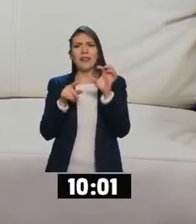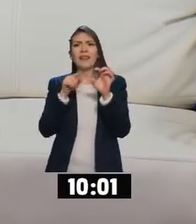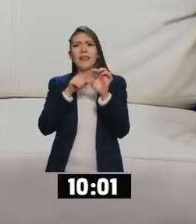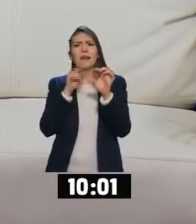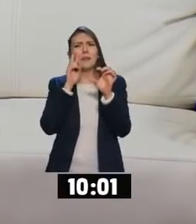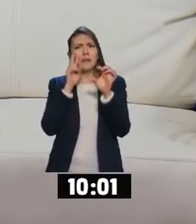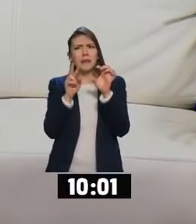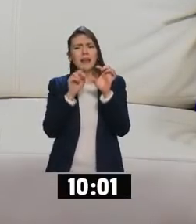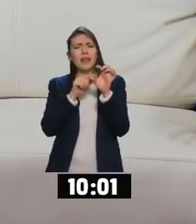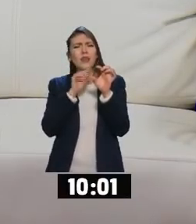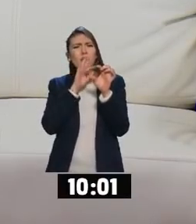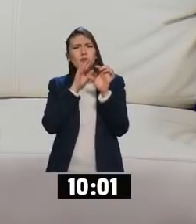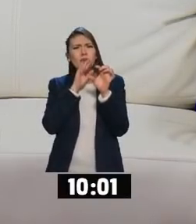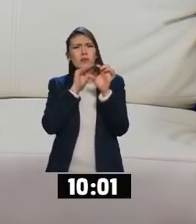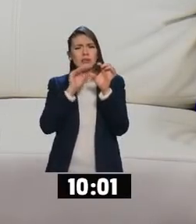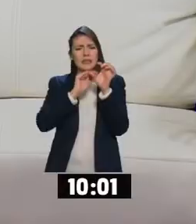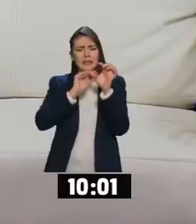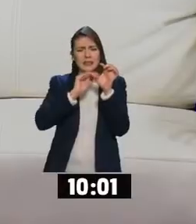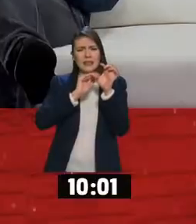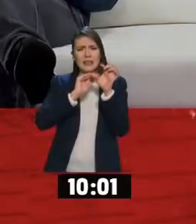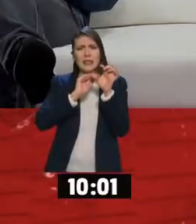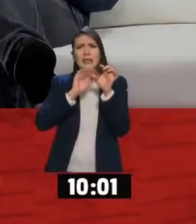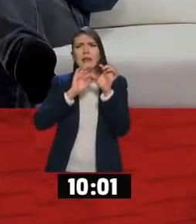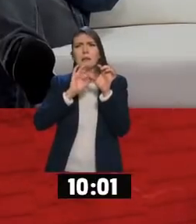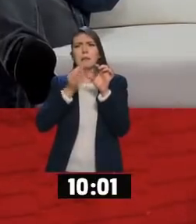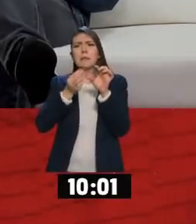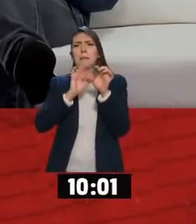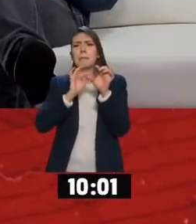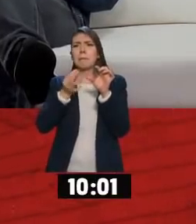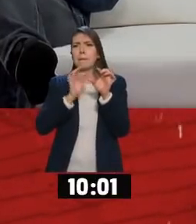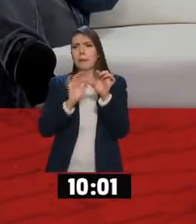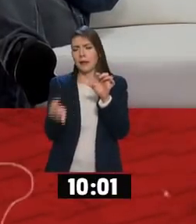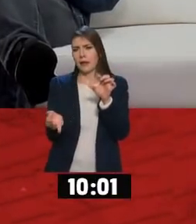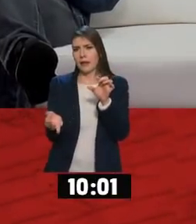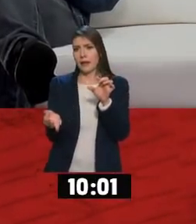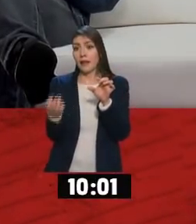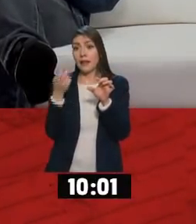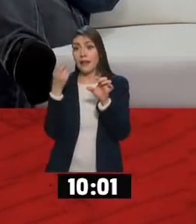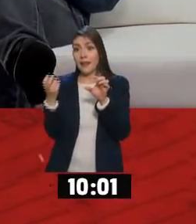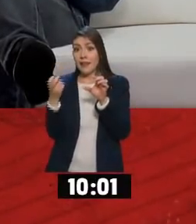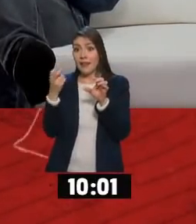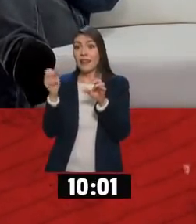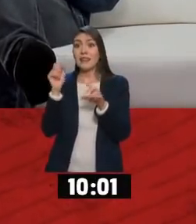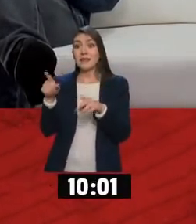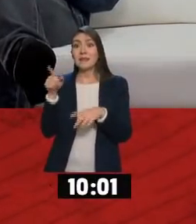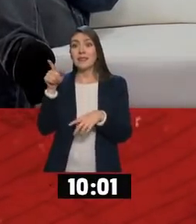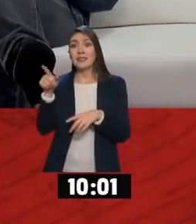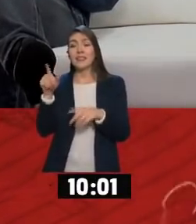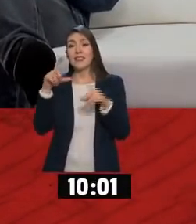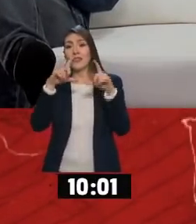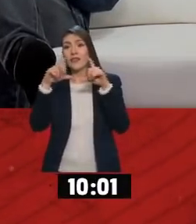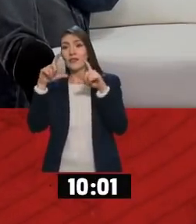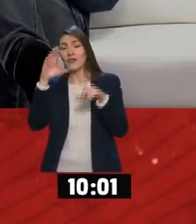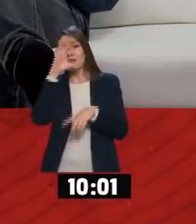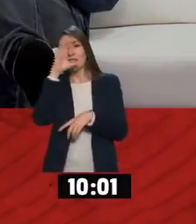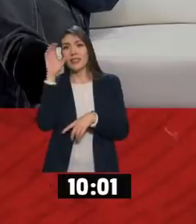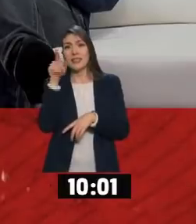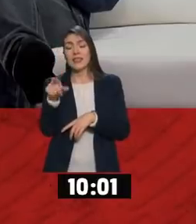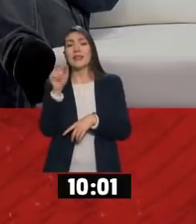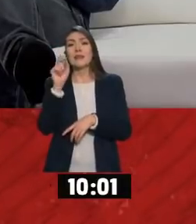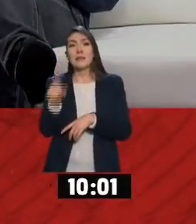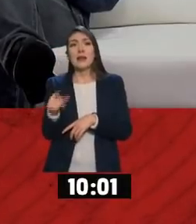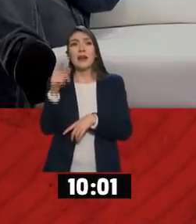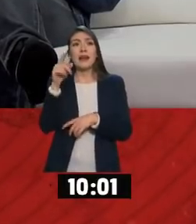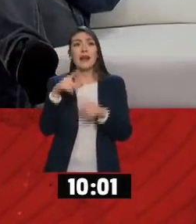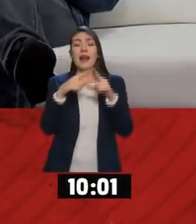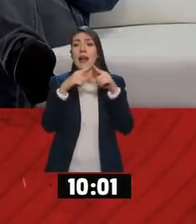empieza a descarapelar, ¿no? Y entonces eso es impresionante. Y esa imagen del gobernador de Nagoya en Japón, que llegó la habitante de ese